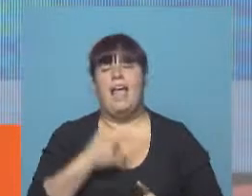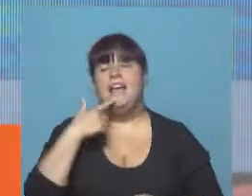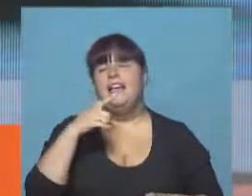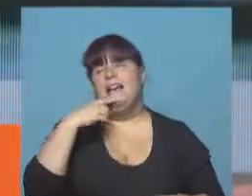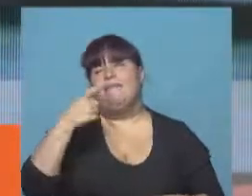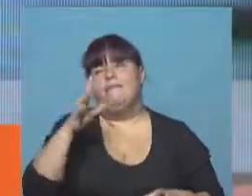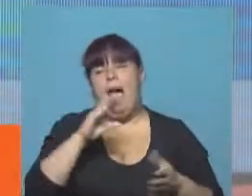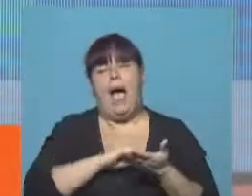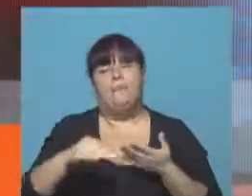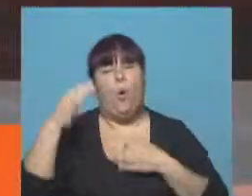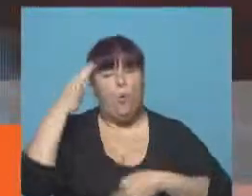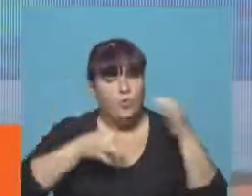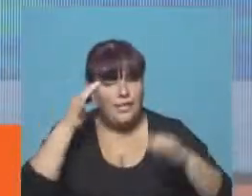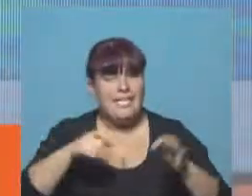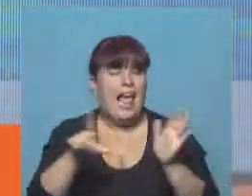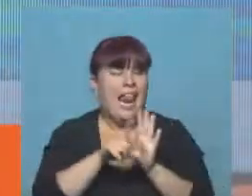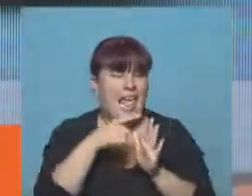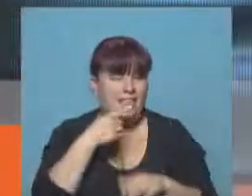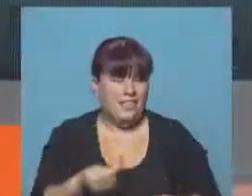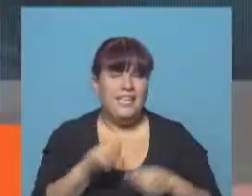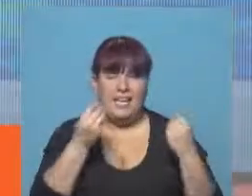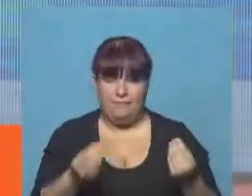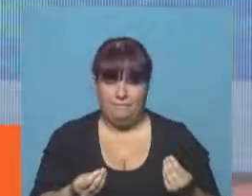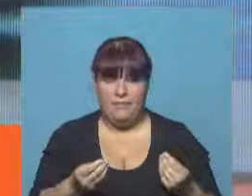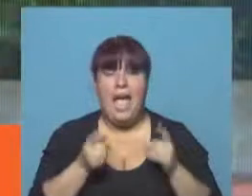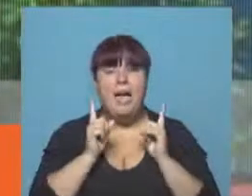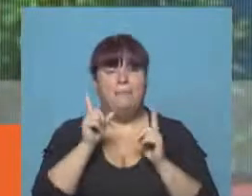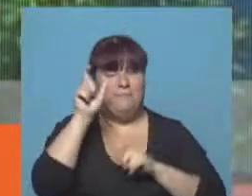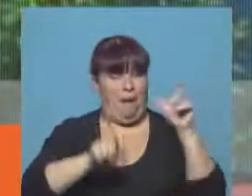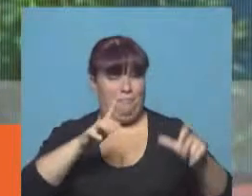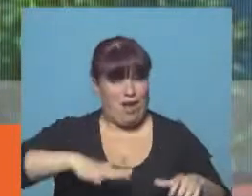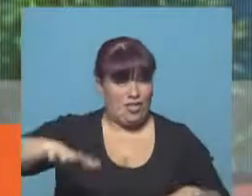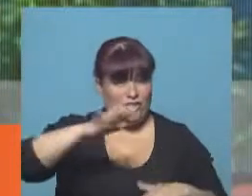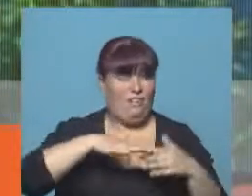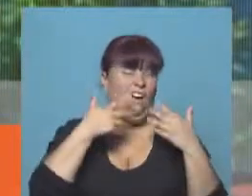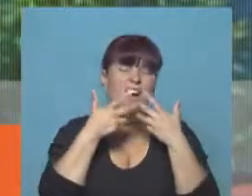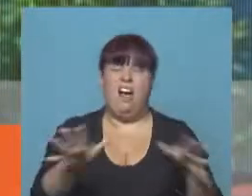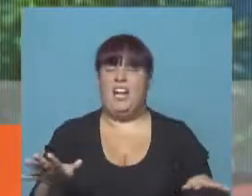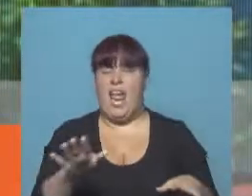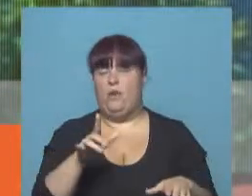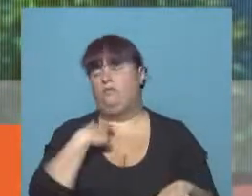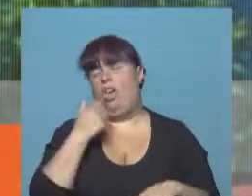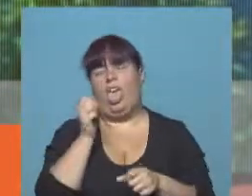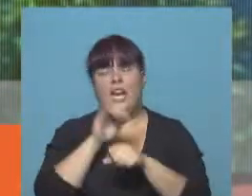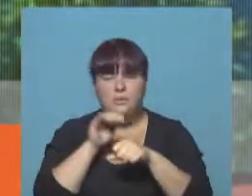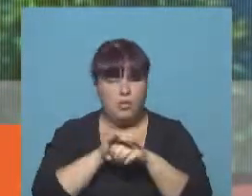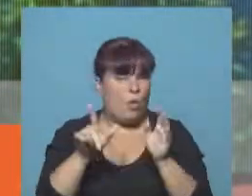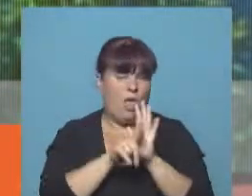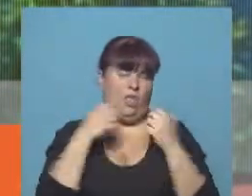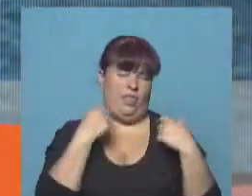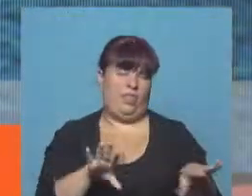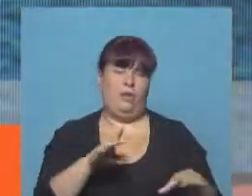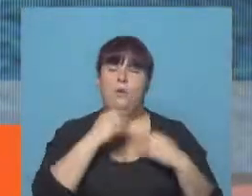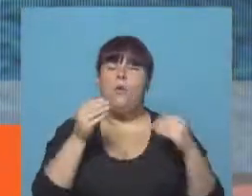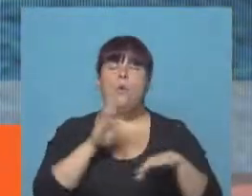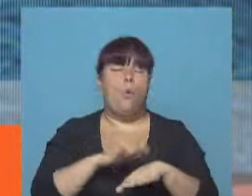la Administración de Justicia o de la legislación, que es la misma sociedad renuncia a hacerse cargo de una legislación que entra en